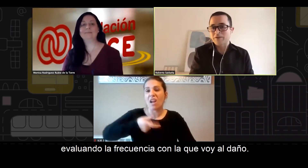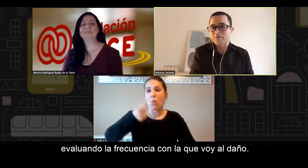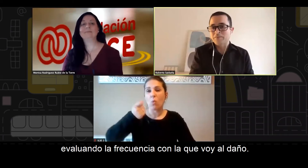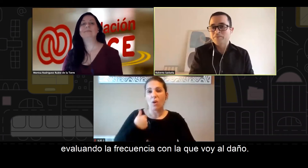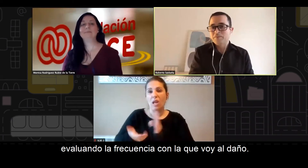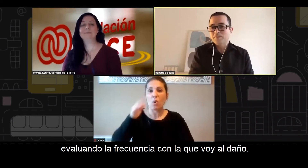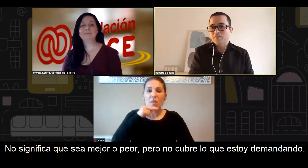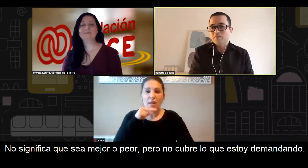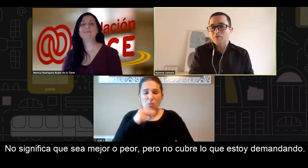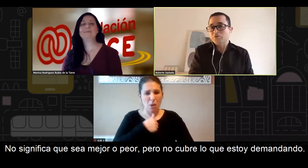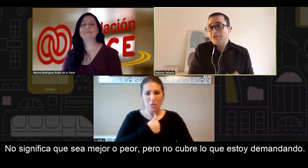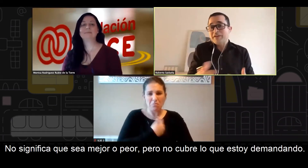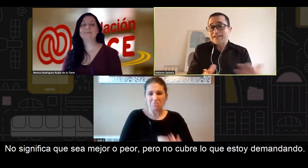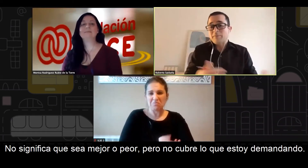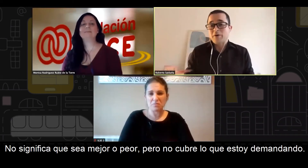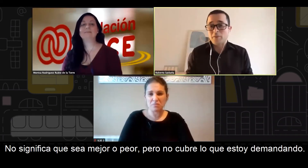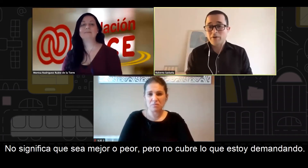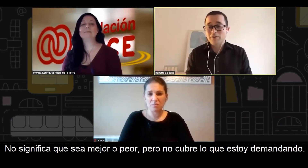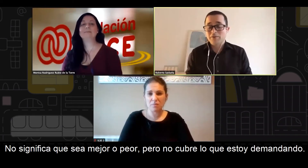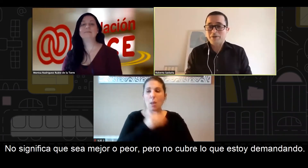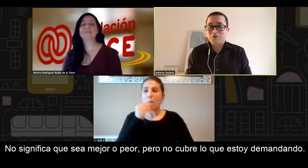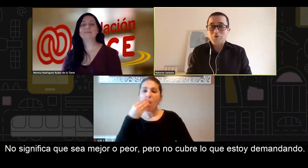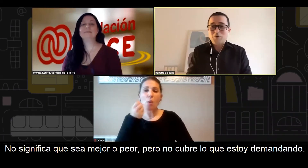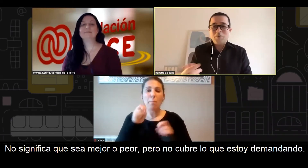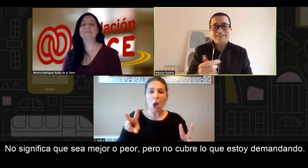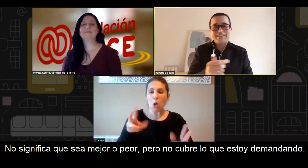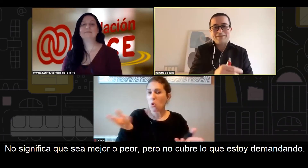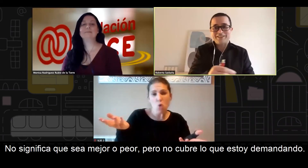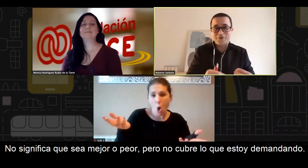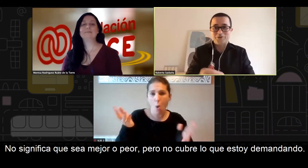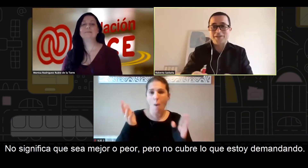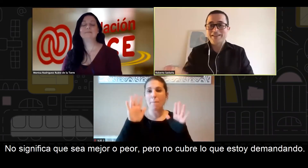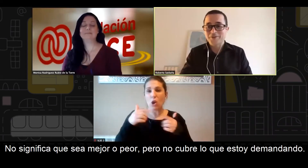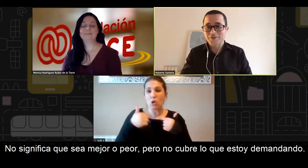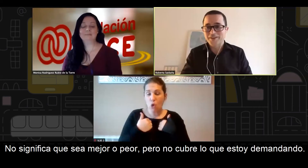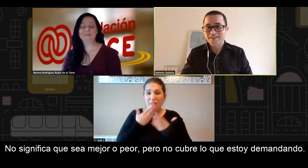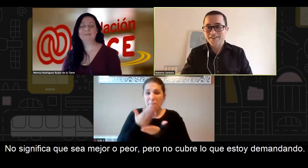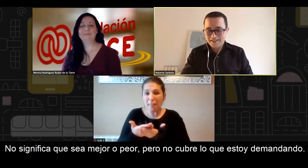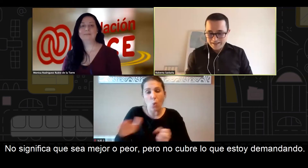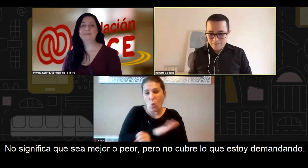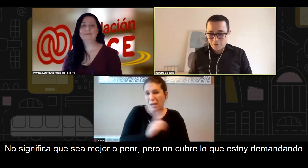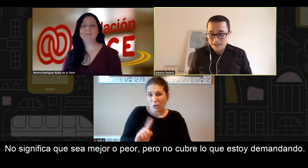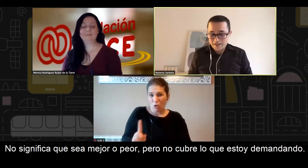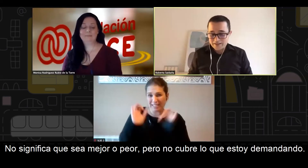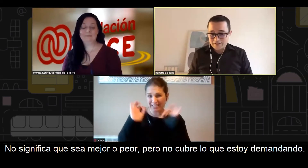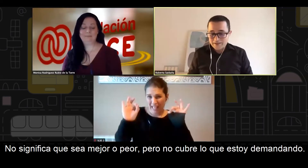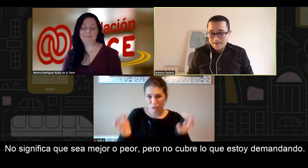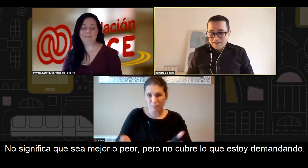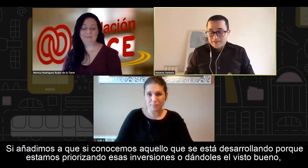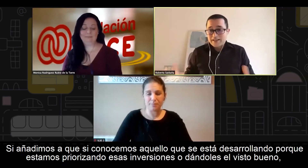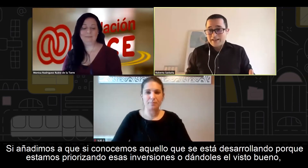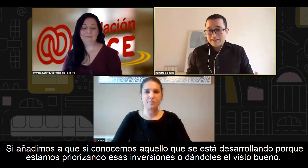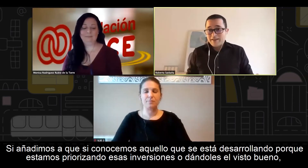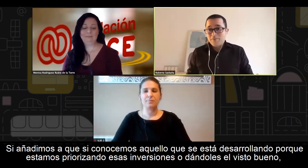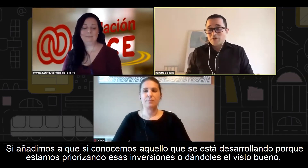baño. No significa que sea peor o mejor, pero no cubre exactamente lo que yo estoy demandando. Pues